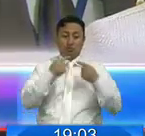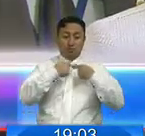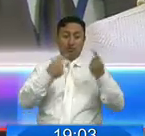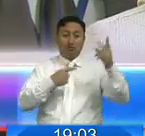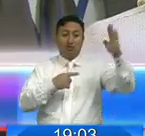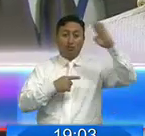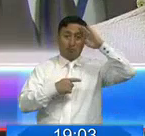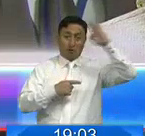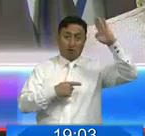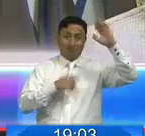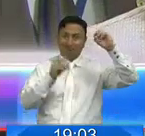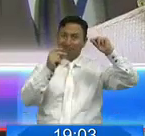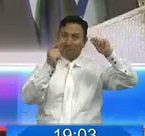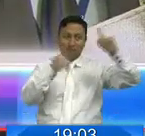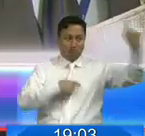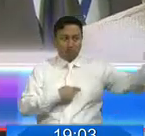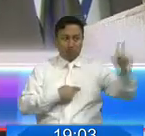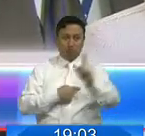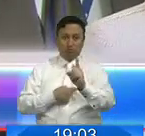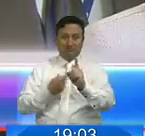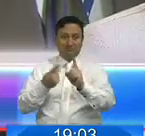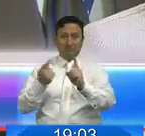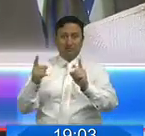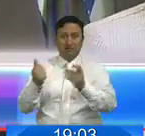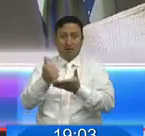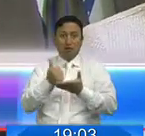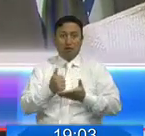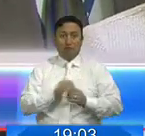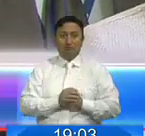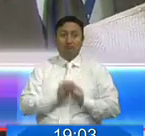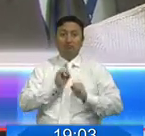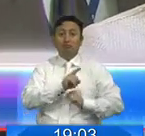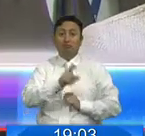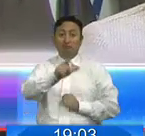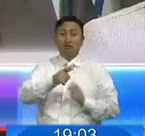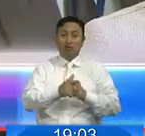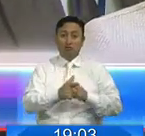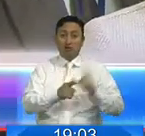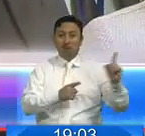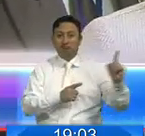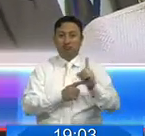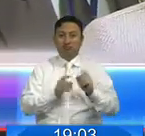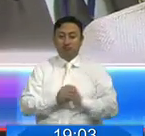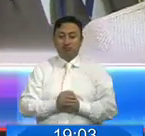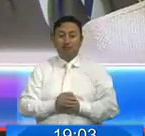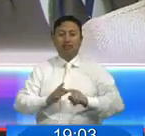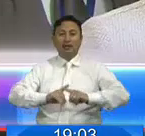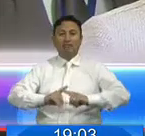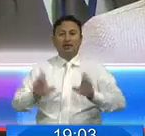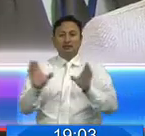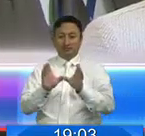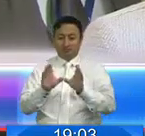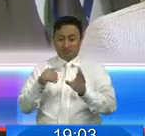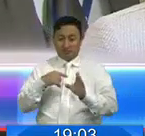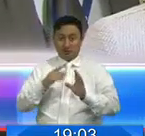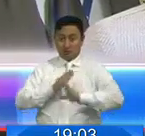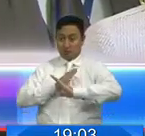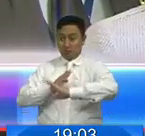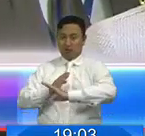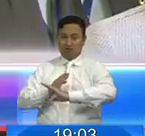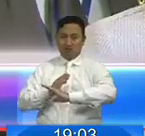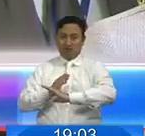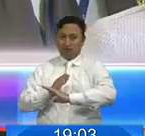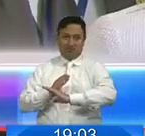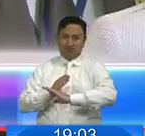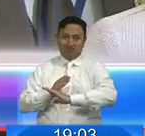policía pueda tomar un procedimiento cuando es llamada por una urgencia, pero una boleta no es un arma. Entonces,